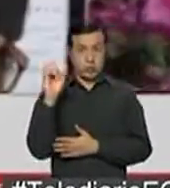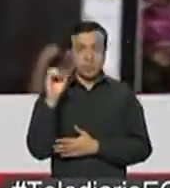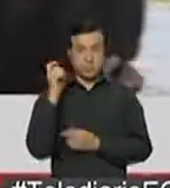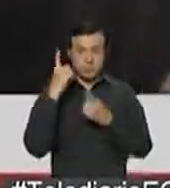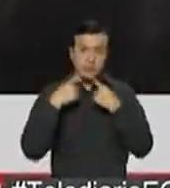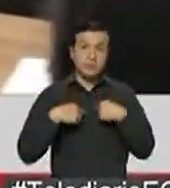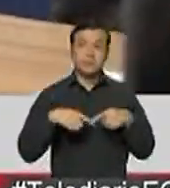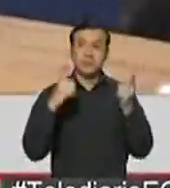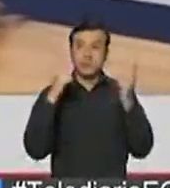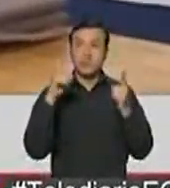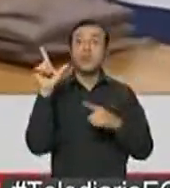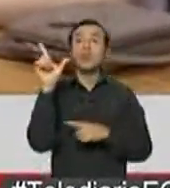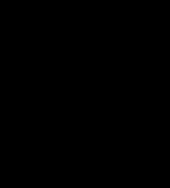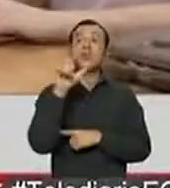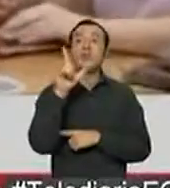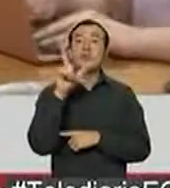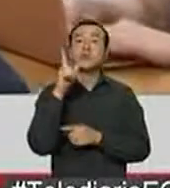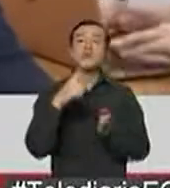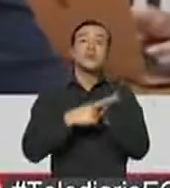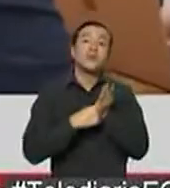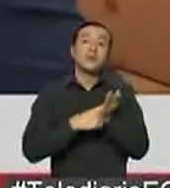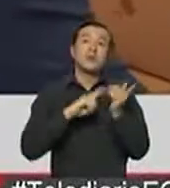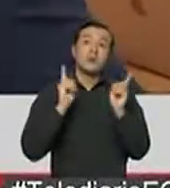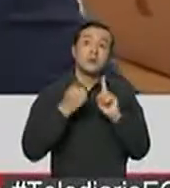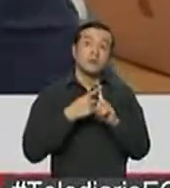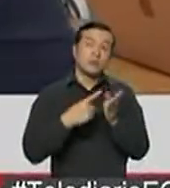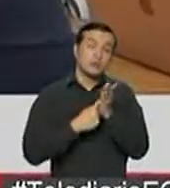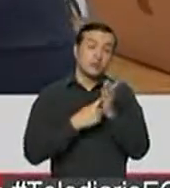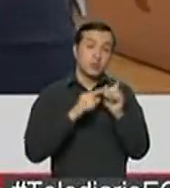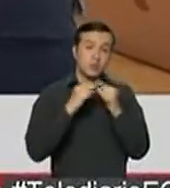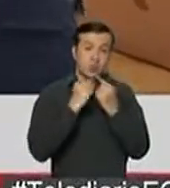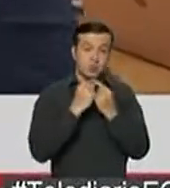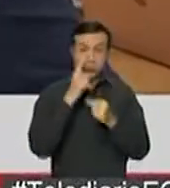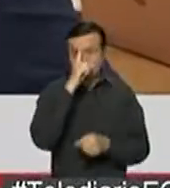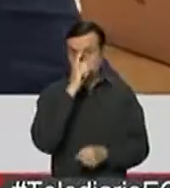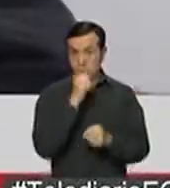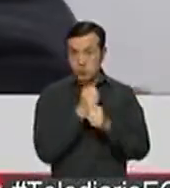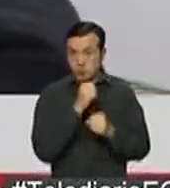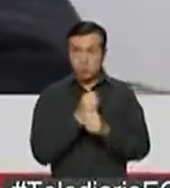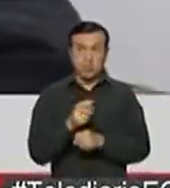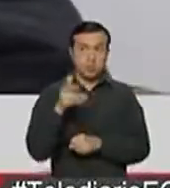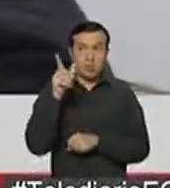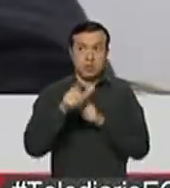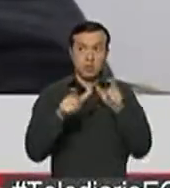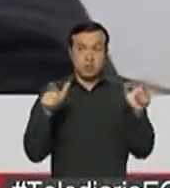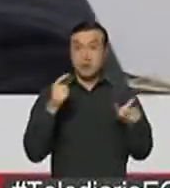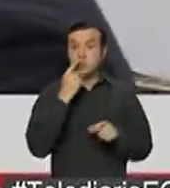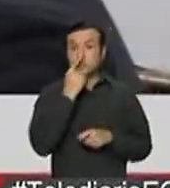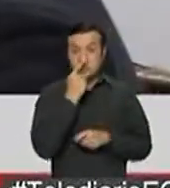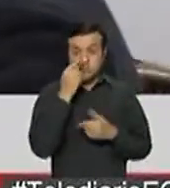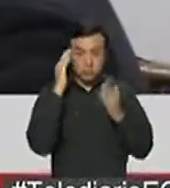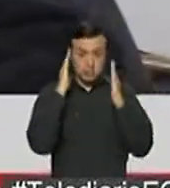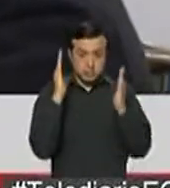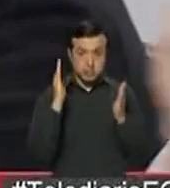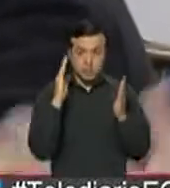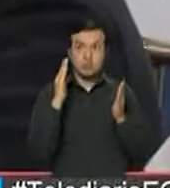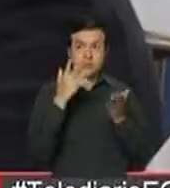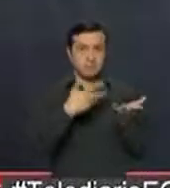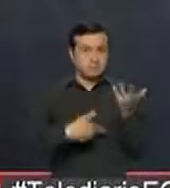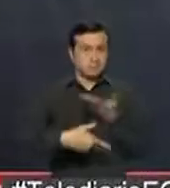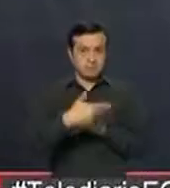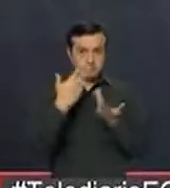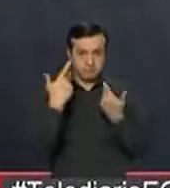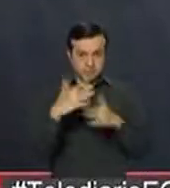Sin embargo, este lunes se desarrollaron las primeras mesas de trabajo donde jóvenes y académicos interesados en la temática fueron los